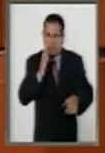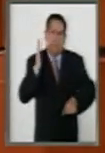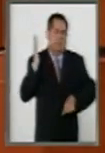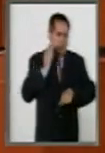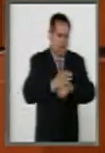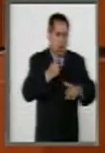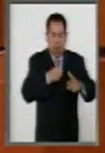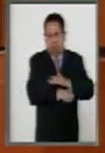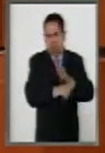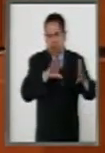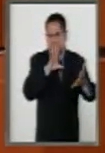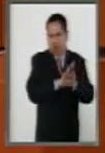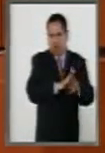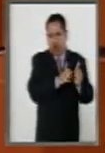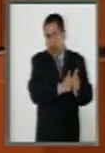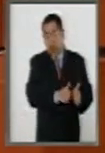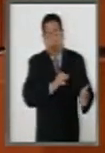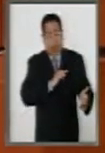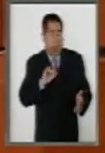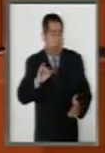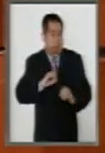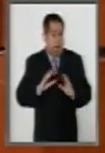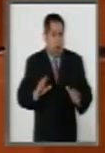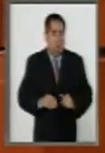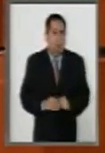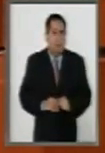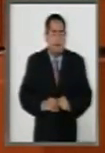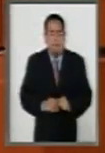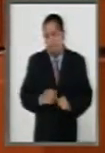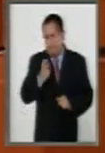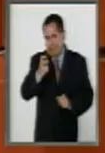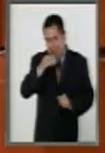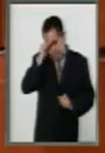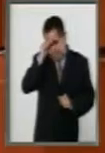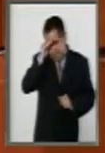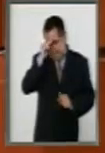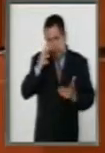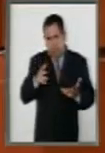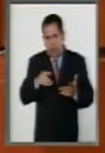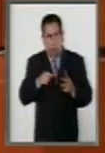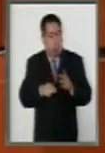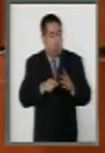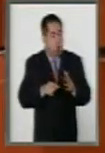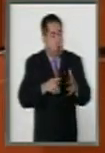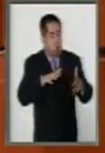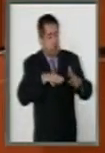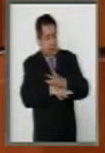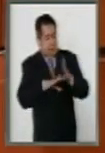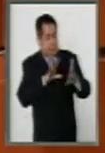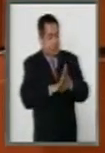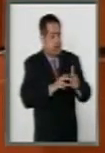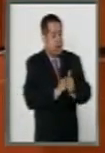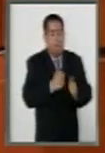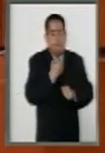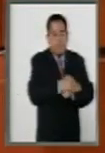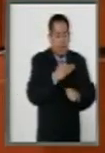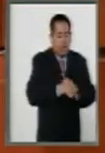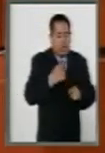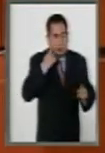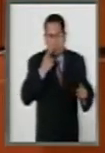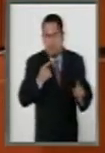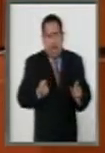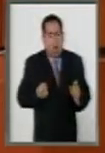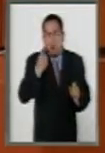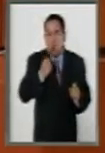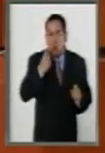con reclusión a las personas. De esta manera, la limitación de la prisión preventiva debe ser una